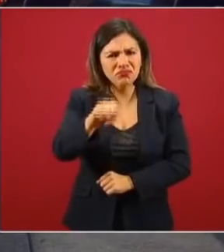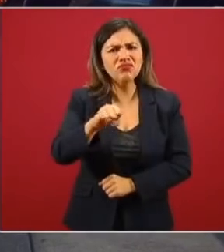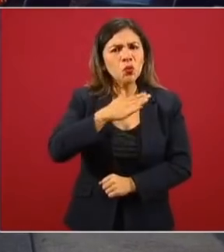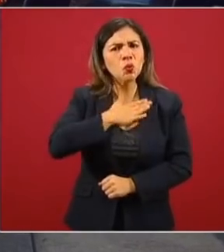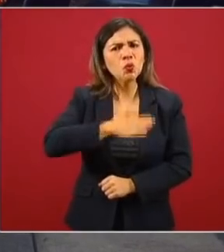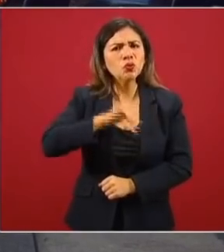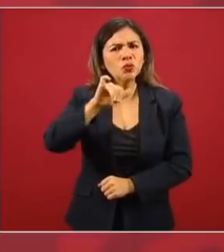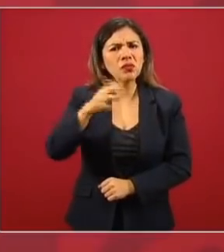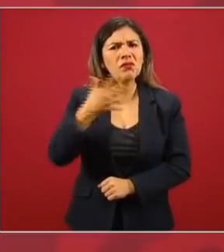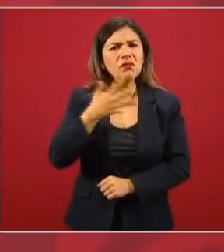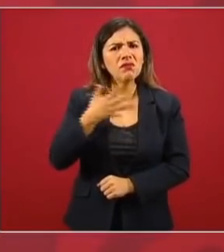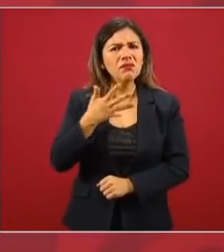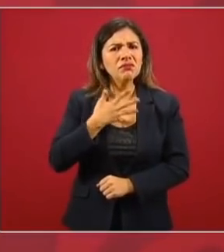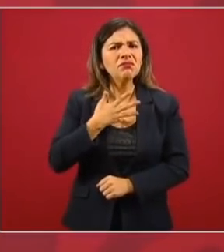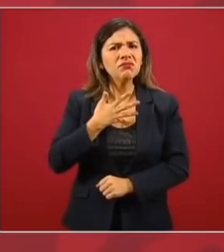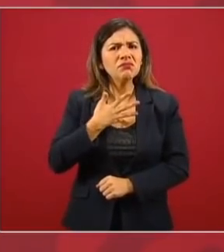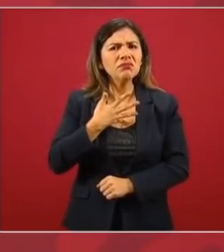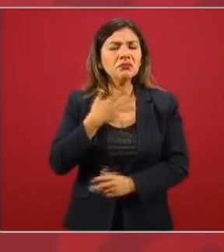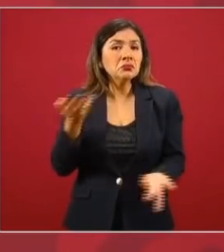¿sí?, que